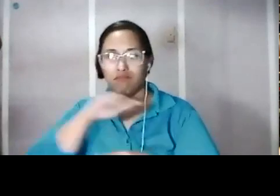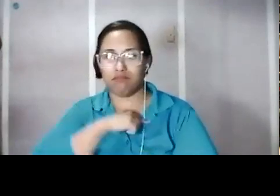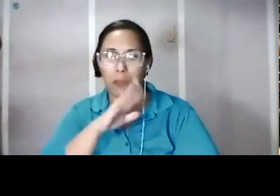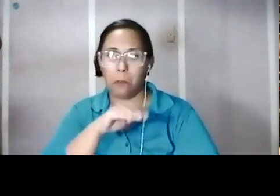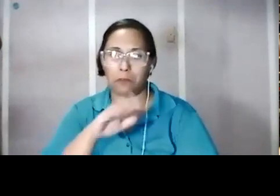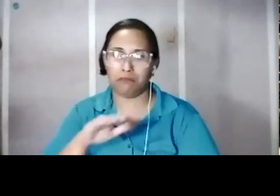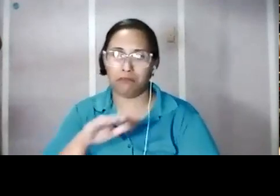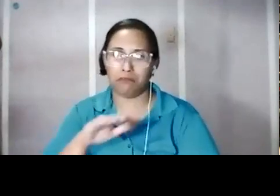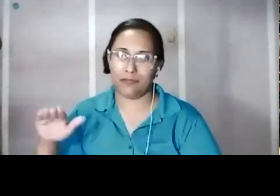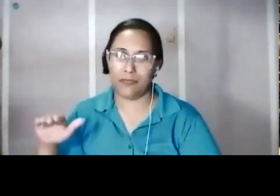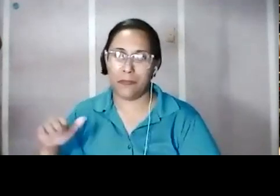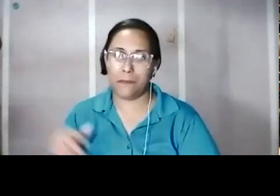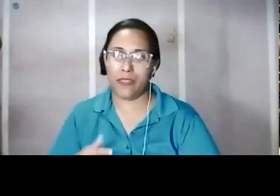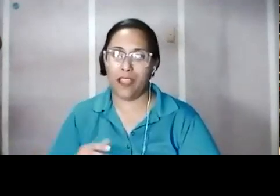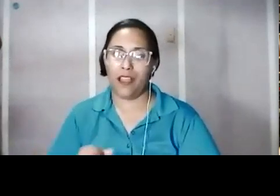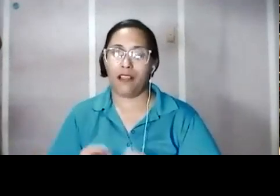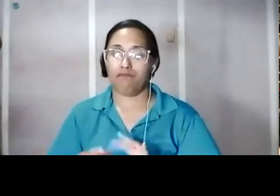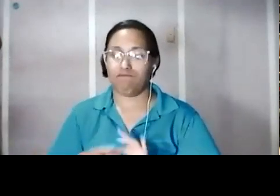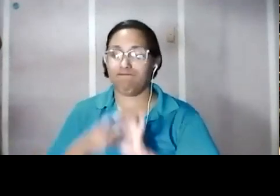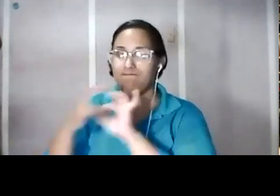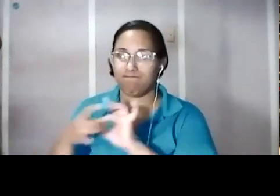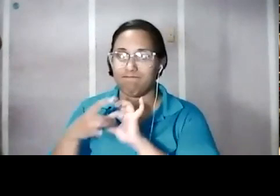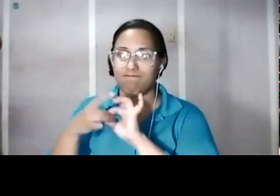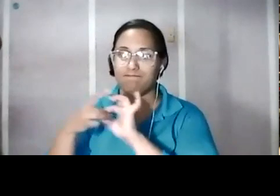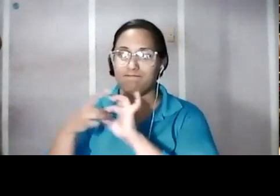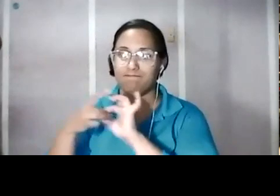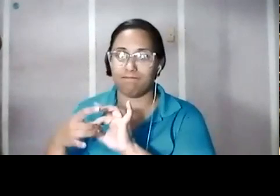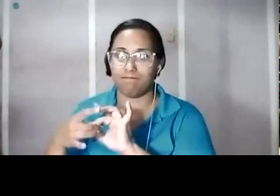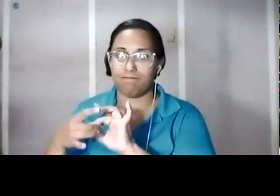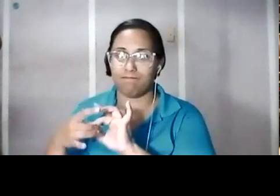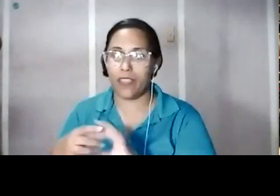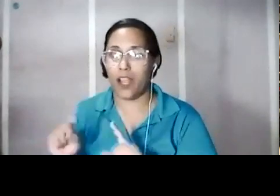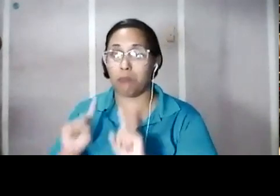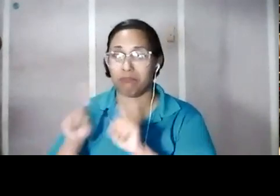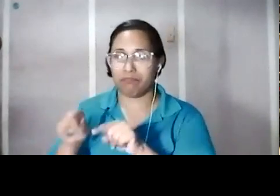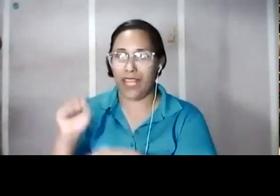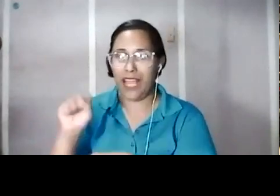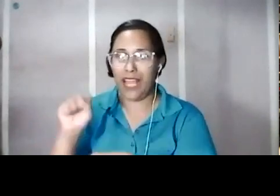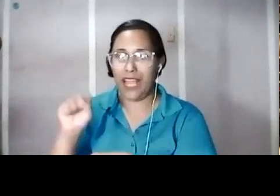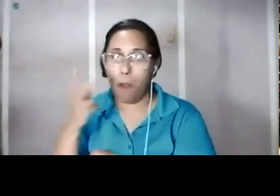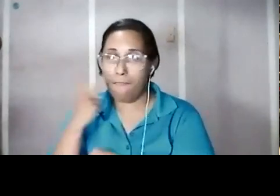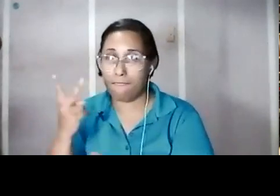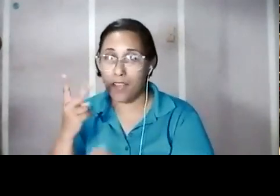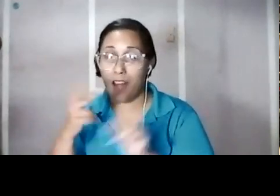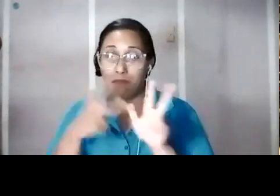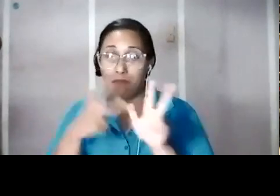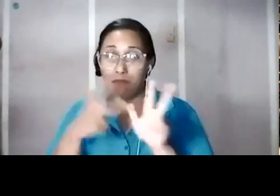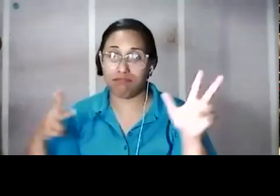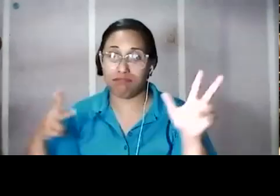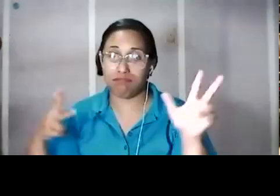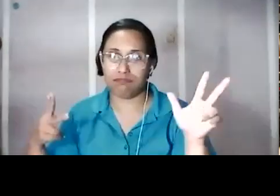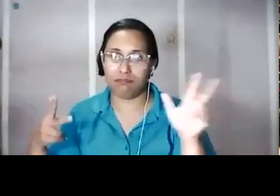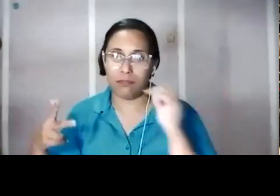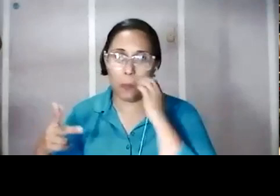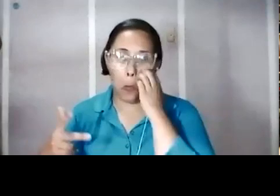eh, que bueno, lo llevaban a San Juan a ver las carrozas, pero ya